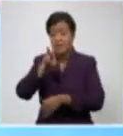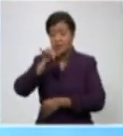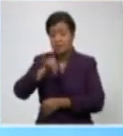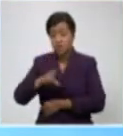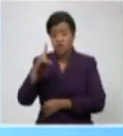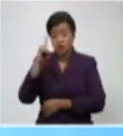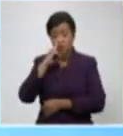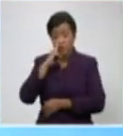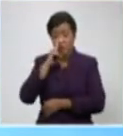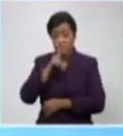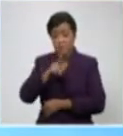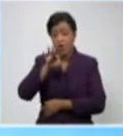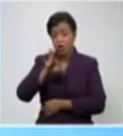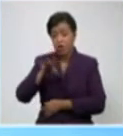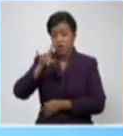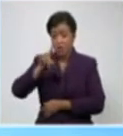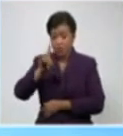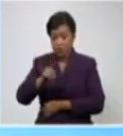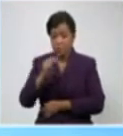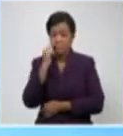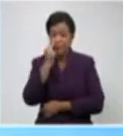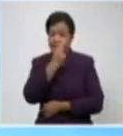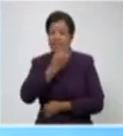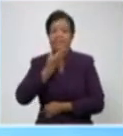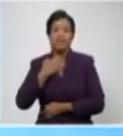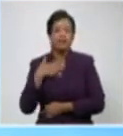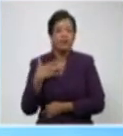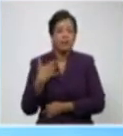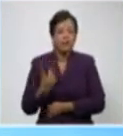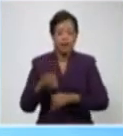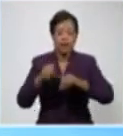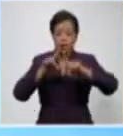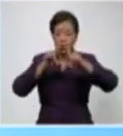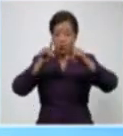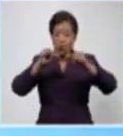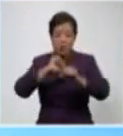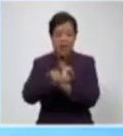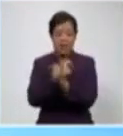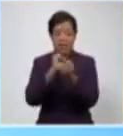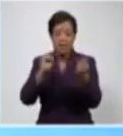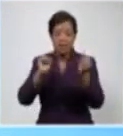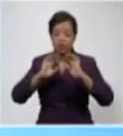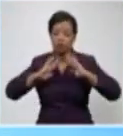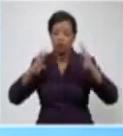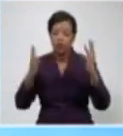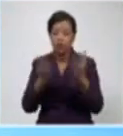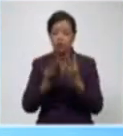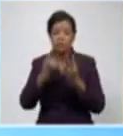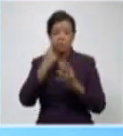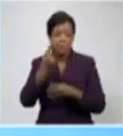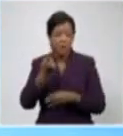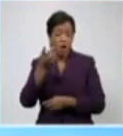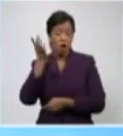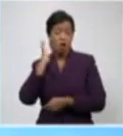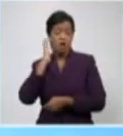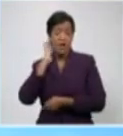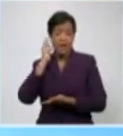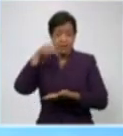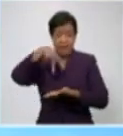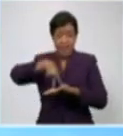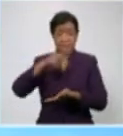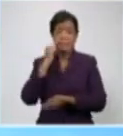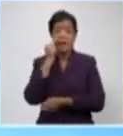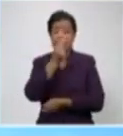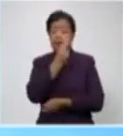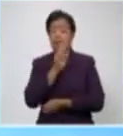1891. Es cierto que Martí aspiraba a una patria con todos, pero si buscan el discurso podrán ver cómo también ahí mismo, en ese propio discurso,